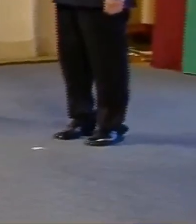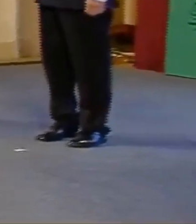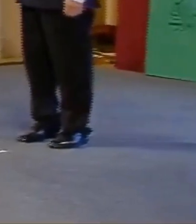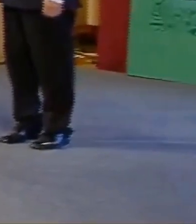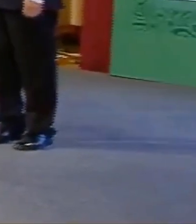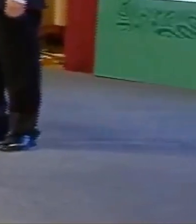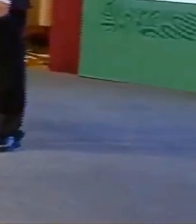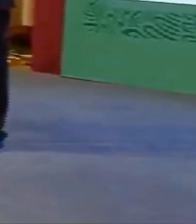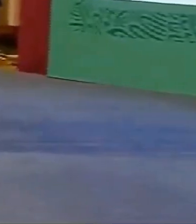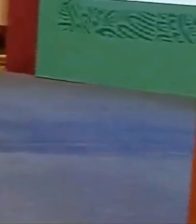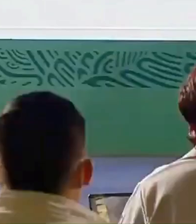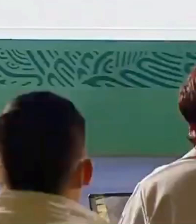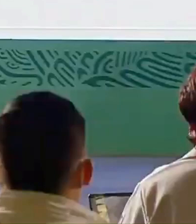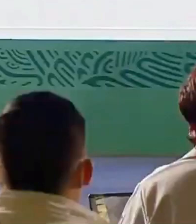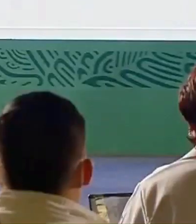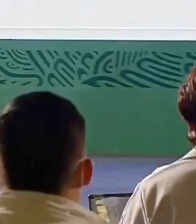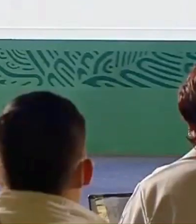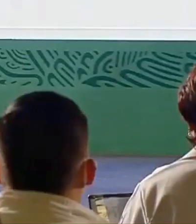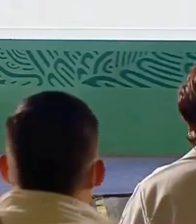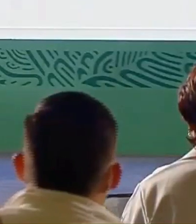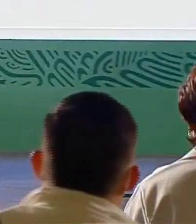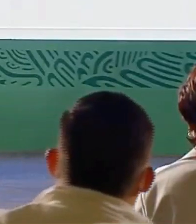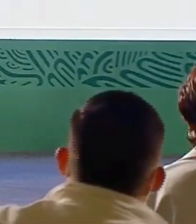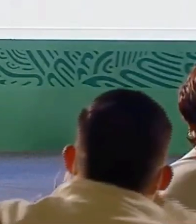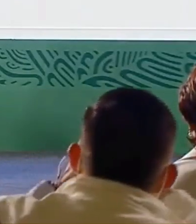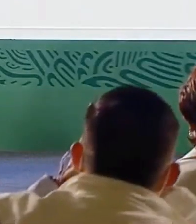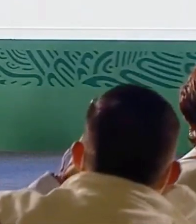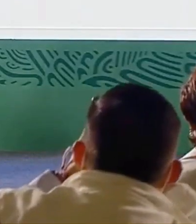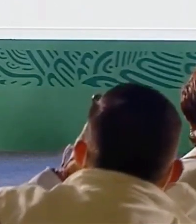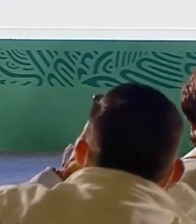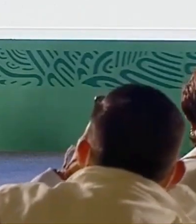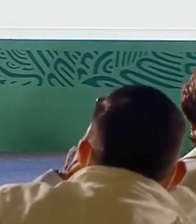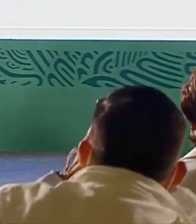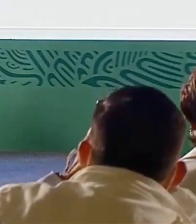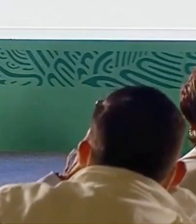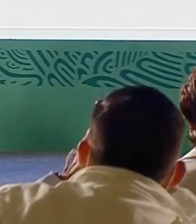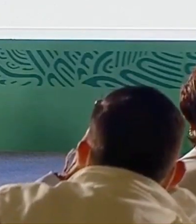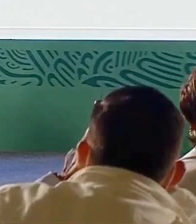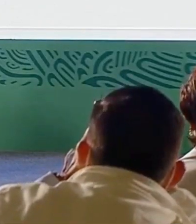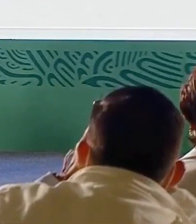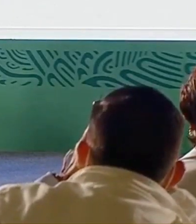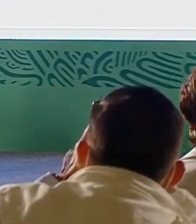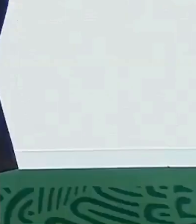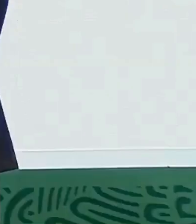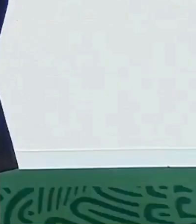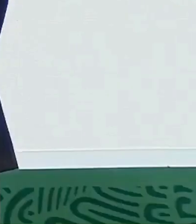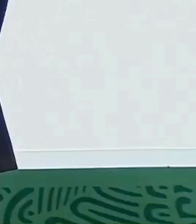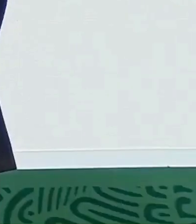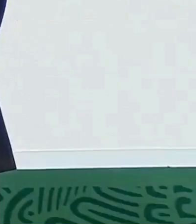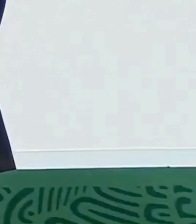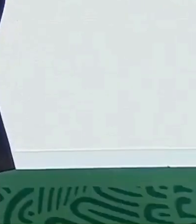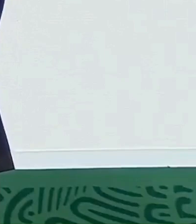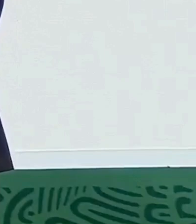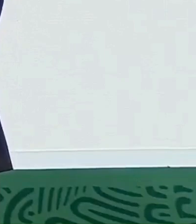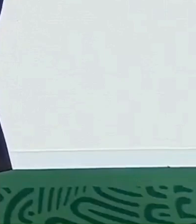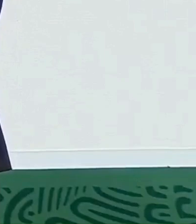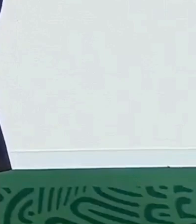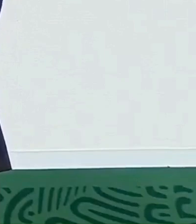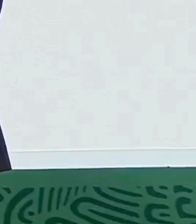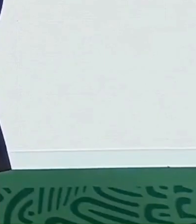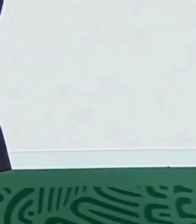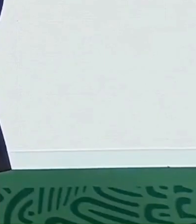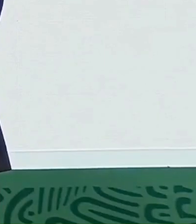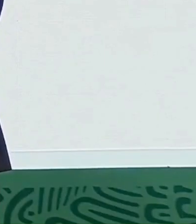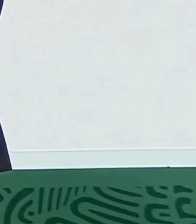los usuarios con dedicación y empatía, conduciéndose con un alto grado de compromiso,